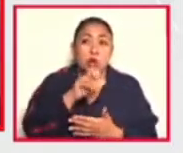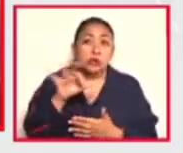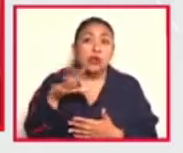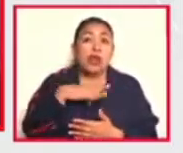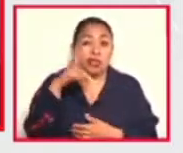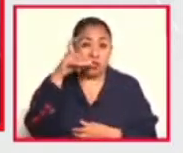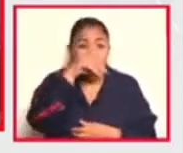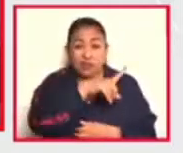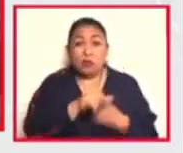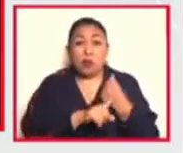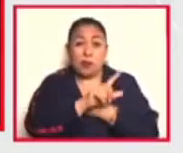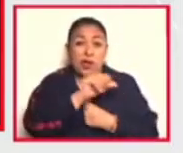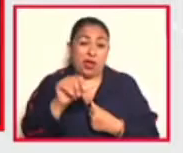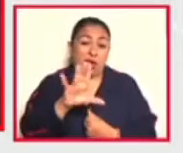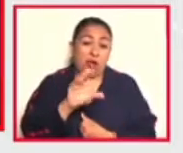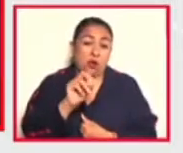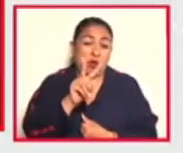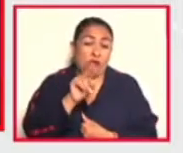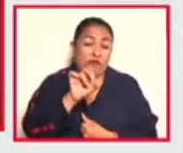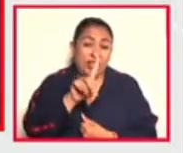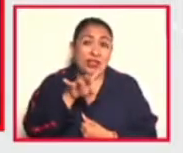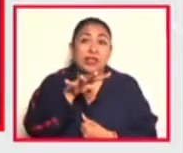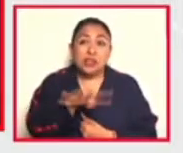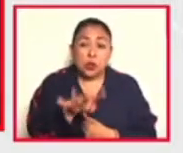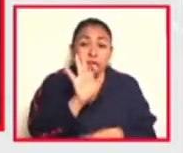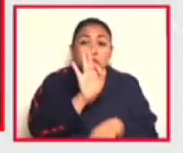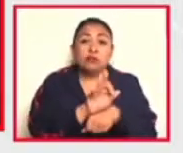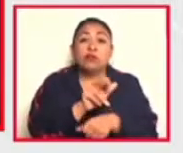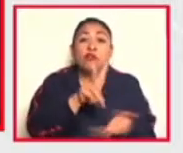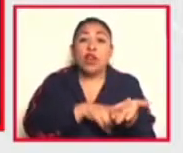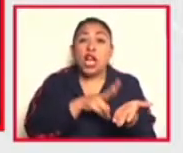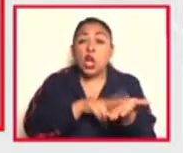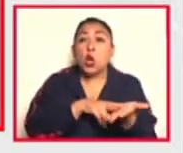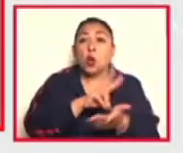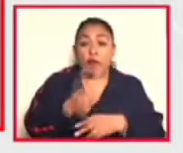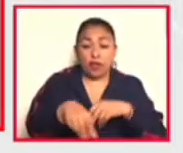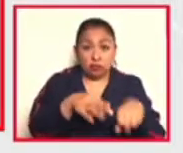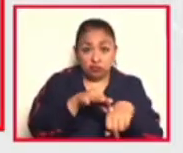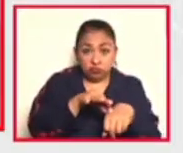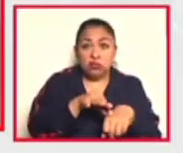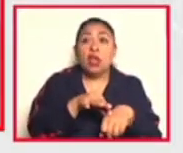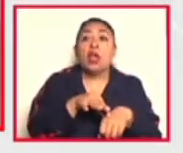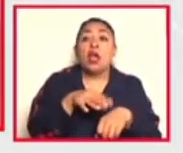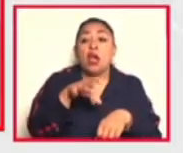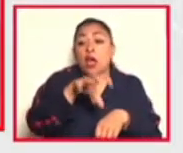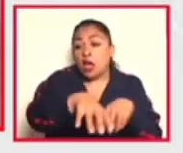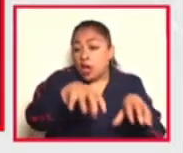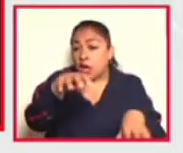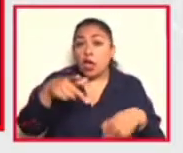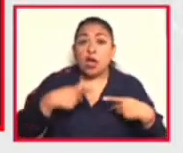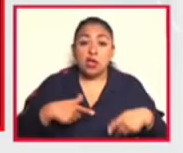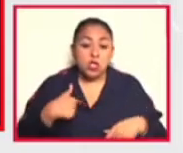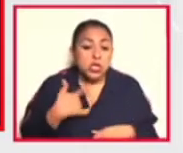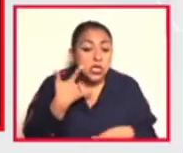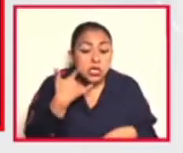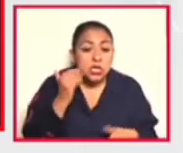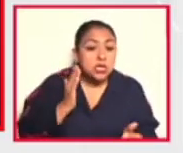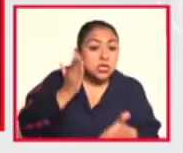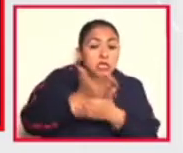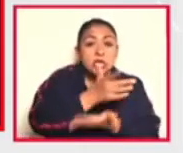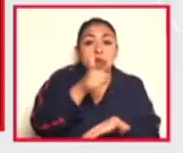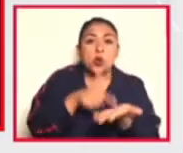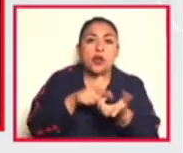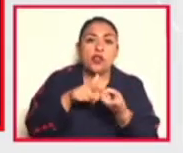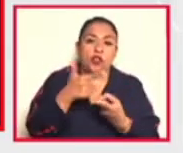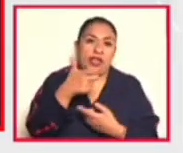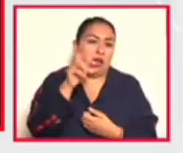generada por el COVID-19. Reivindica el valor de la presencia, la de la pieza y la del espectador en el espacio galerístico que